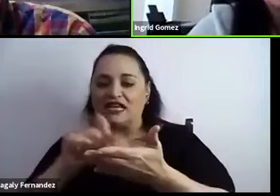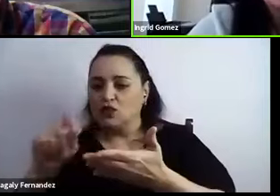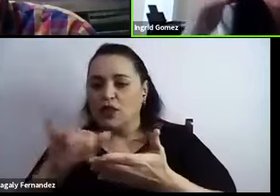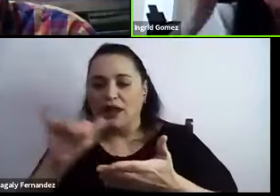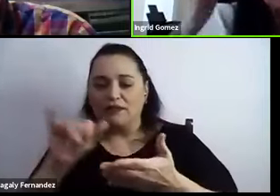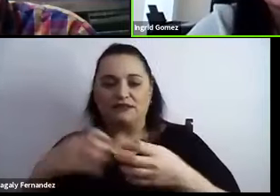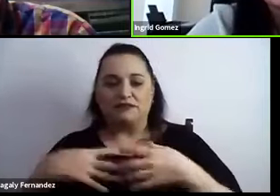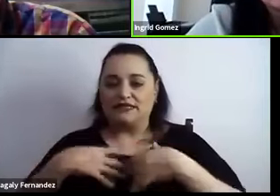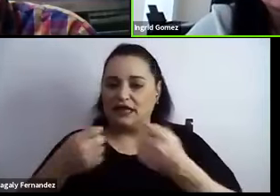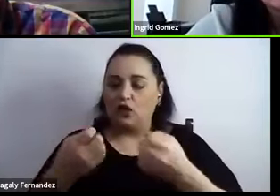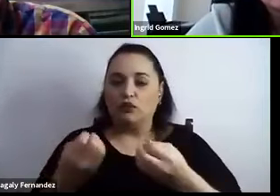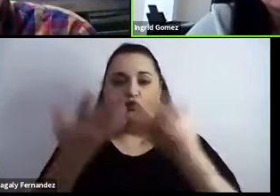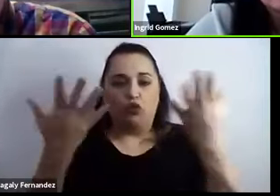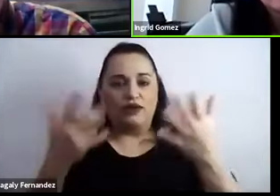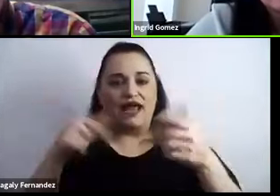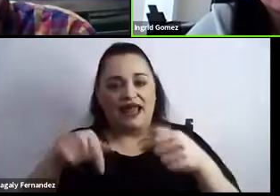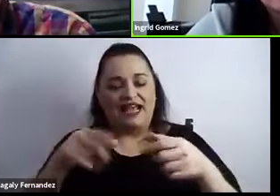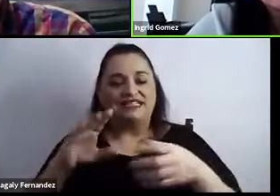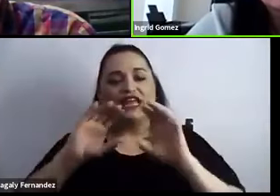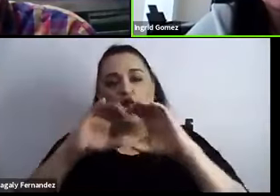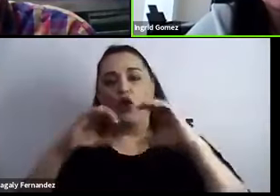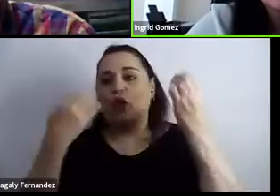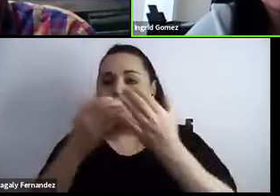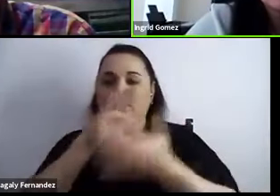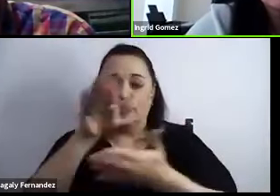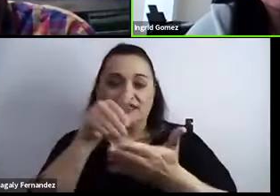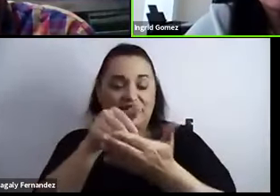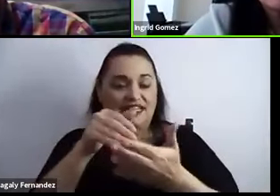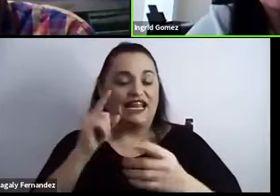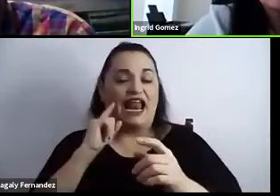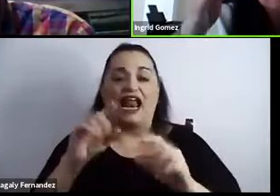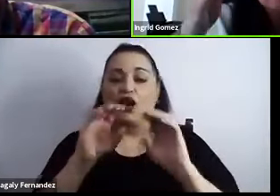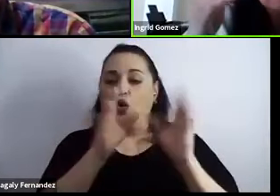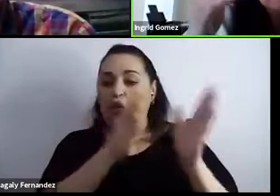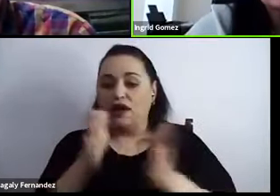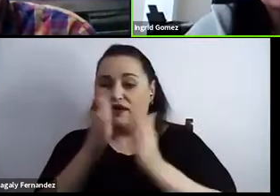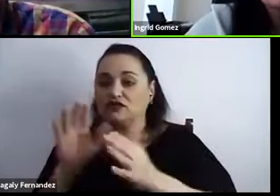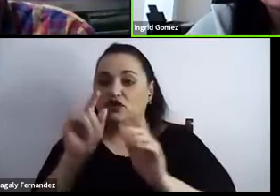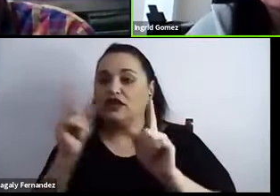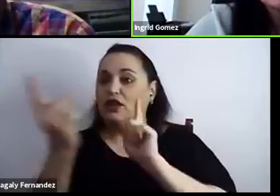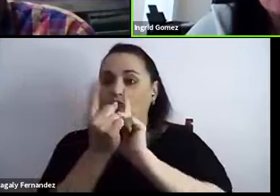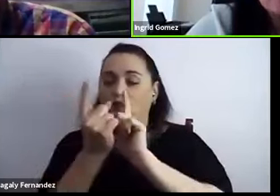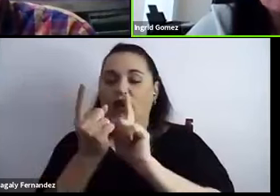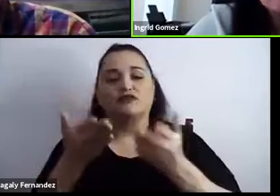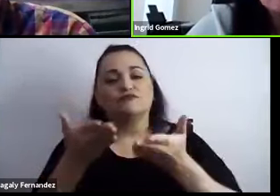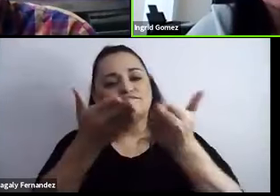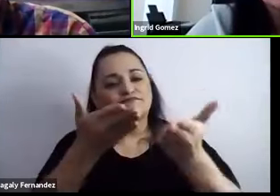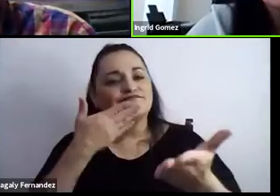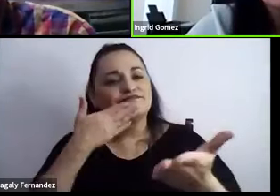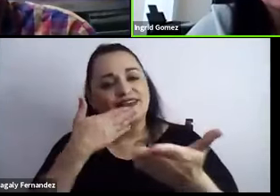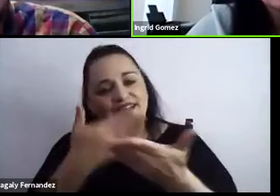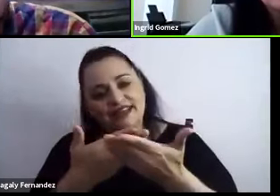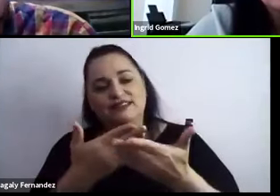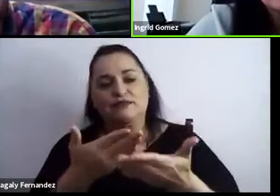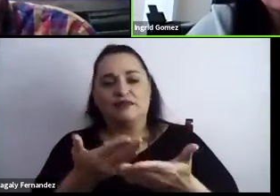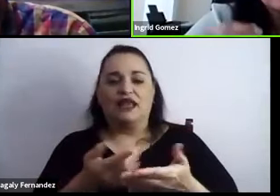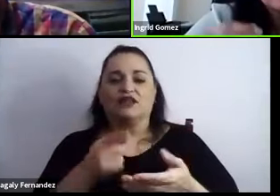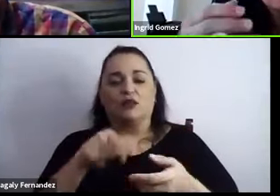Salud Pública y de este Comité Central de Organización del Encuentro, extenderle el más sincero agradecimiento